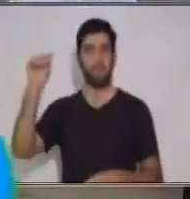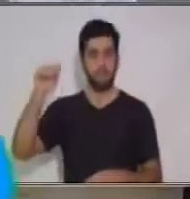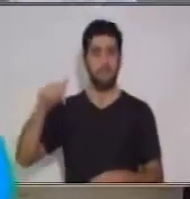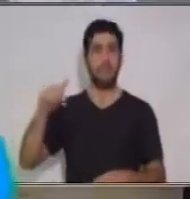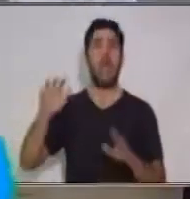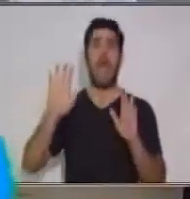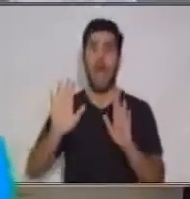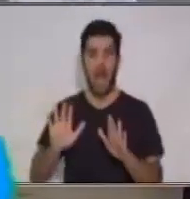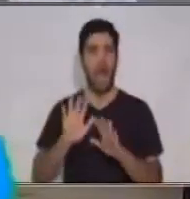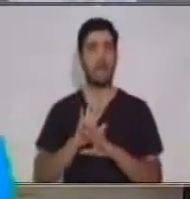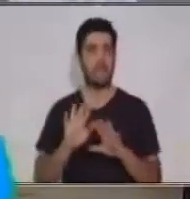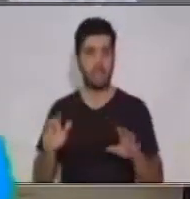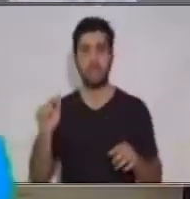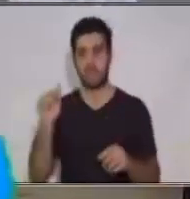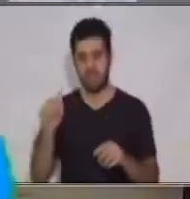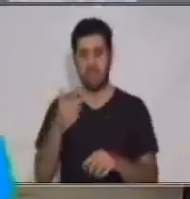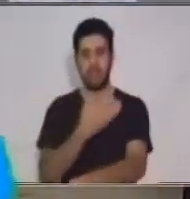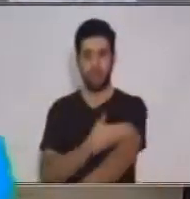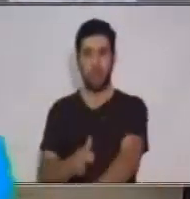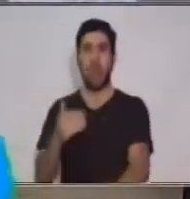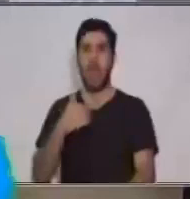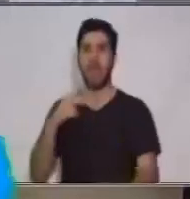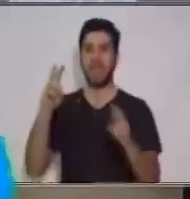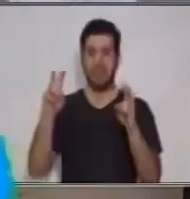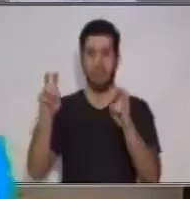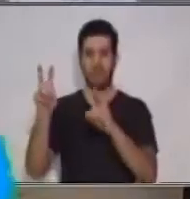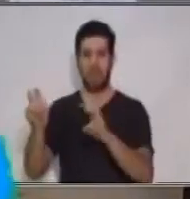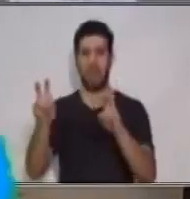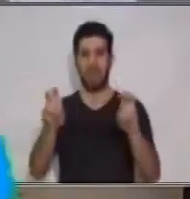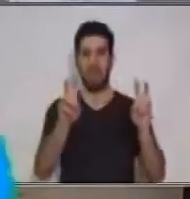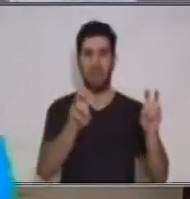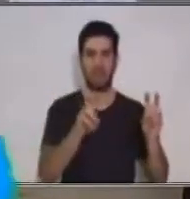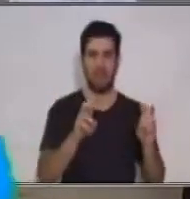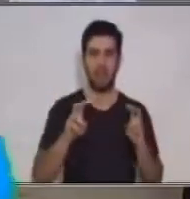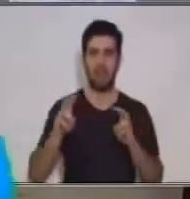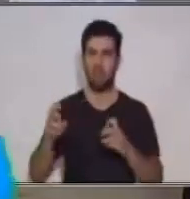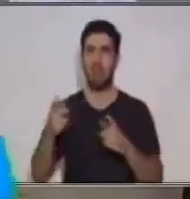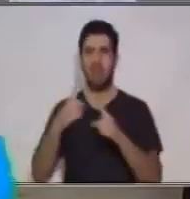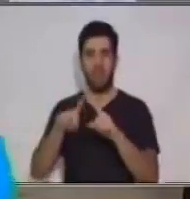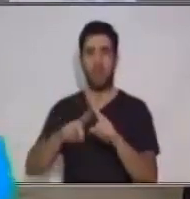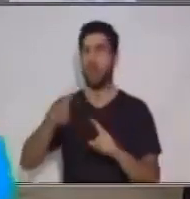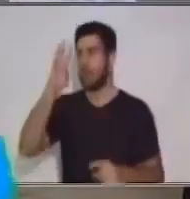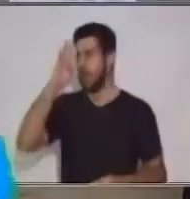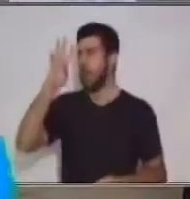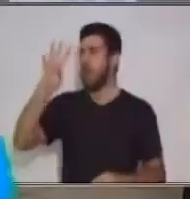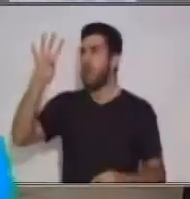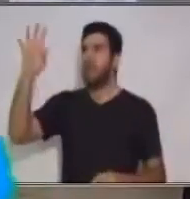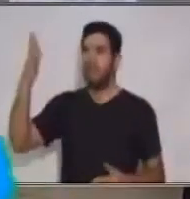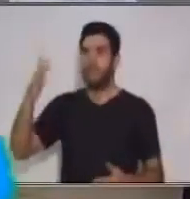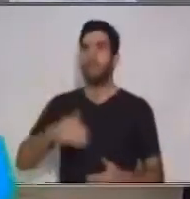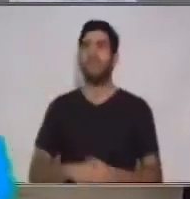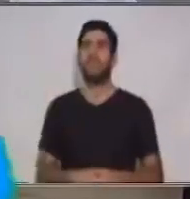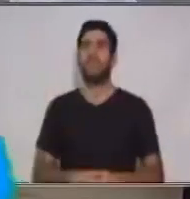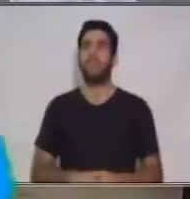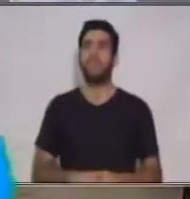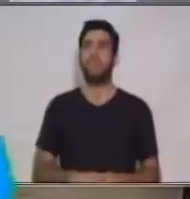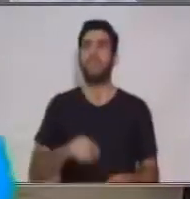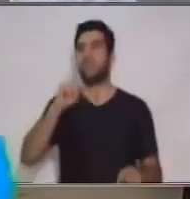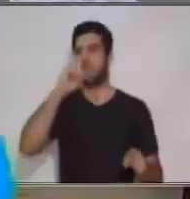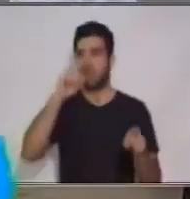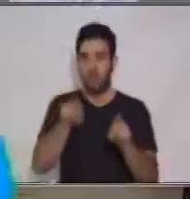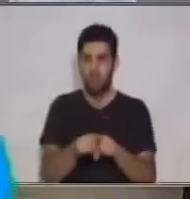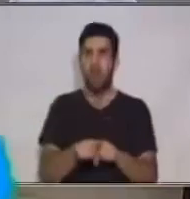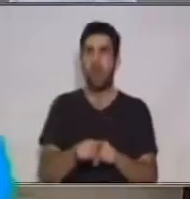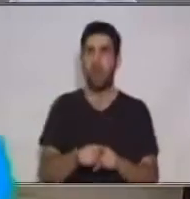predomina mucho este tipo de narraciones, las mitológicas, pero también el carácter hiperbólico quiere